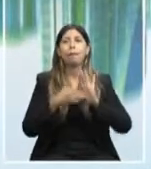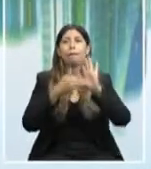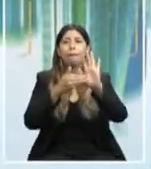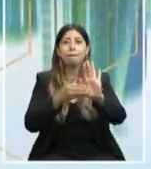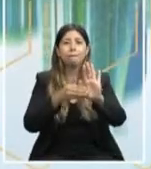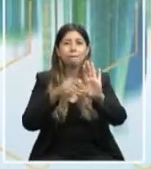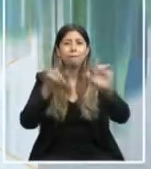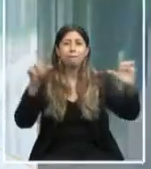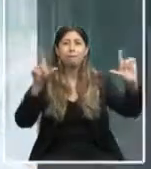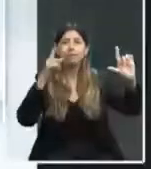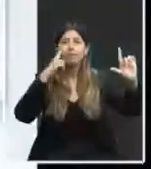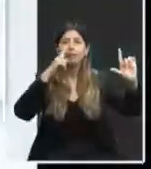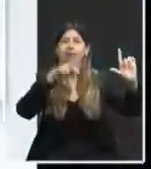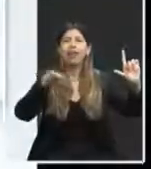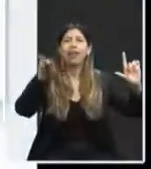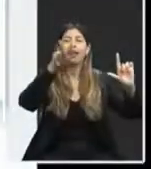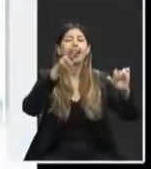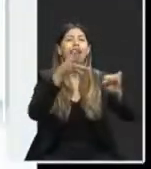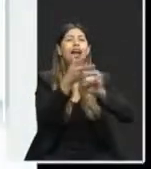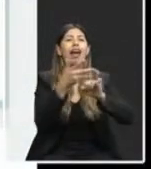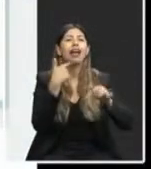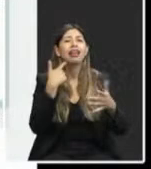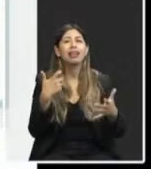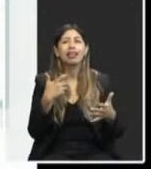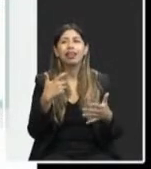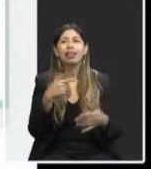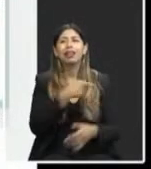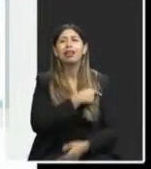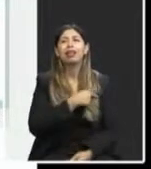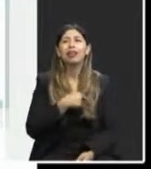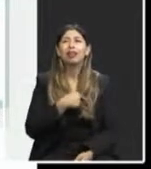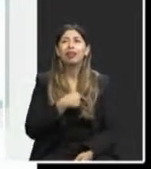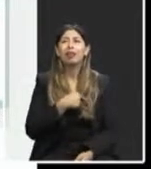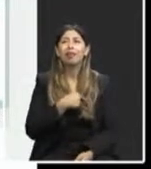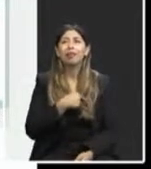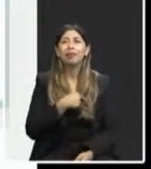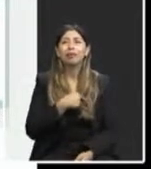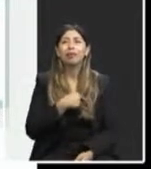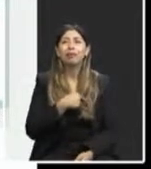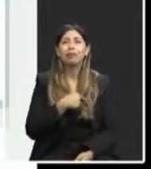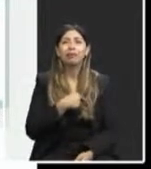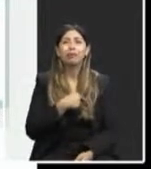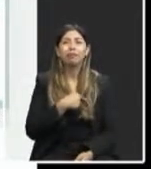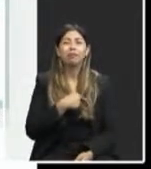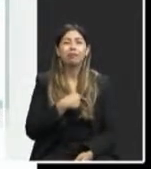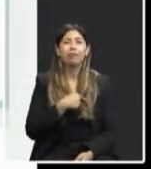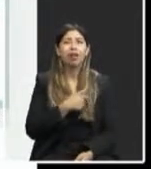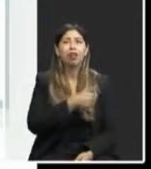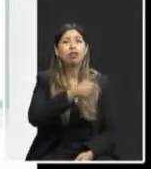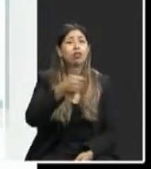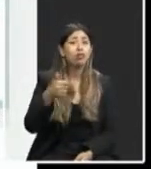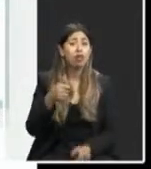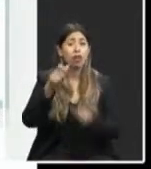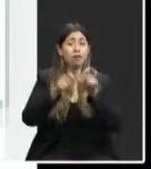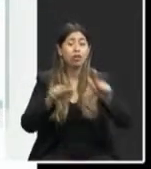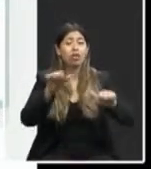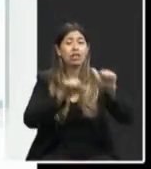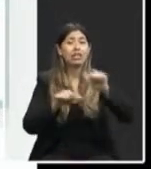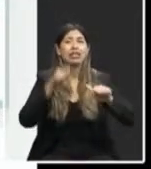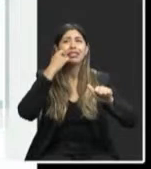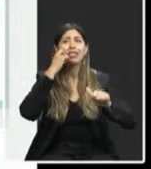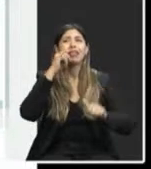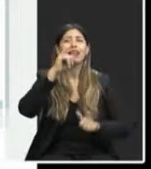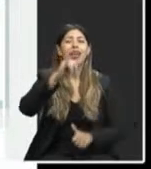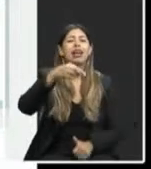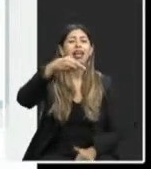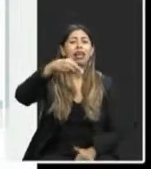presentación hay algo que yo llamo, que la INDES y que todos los científicos llamamos los impulsores